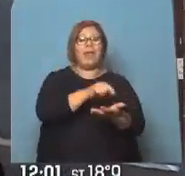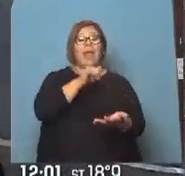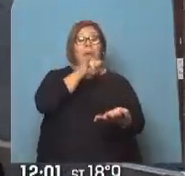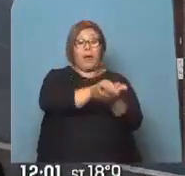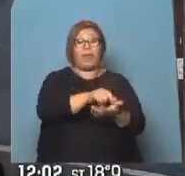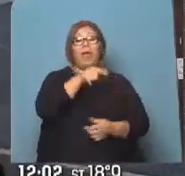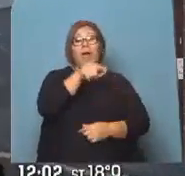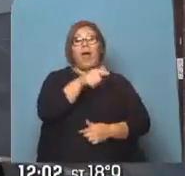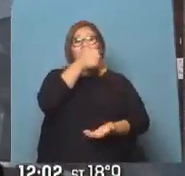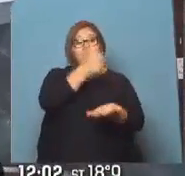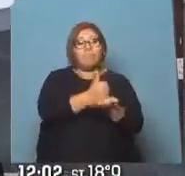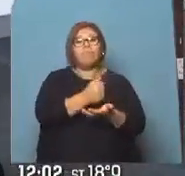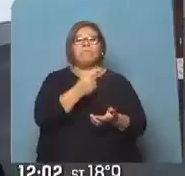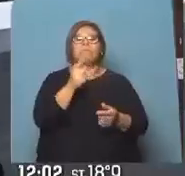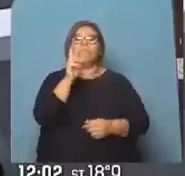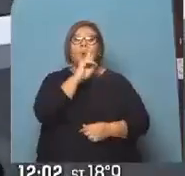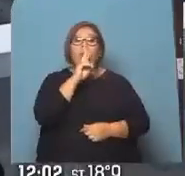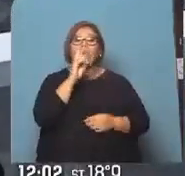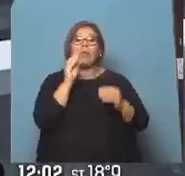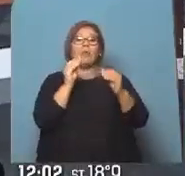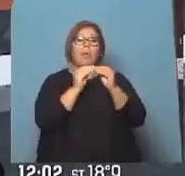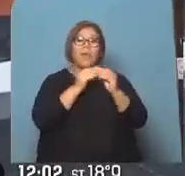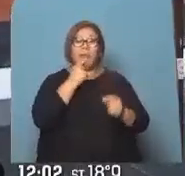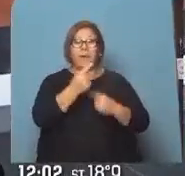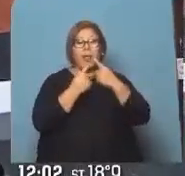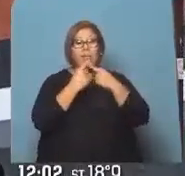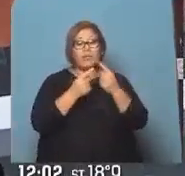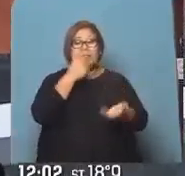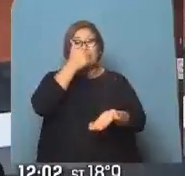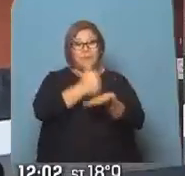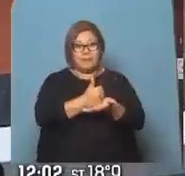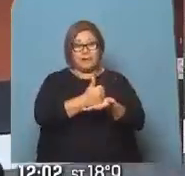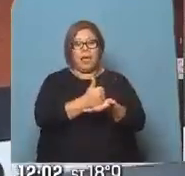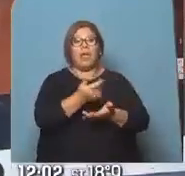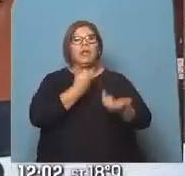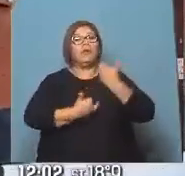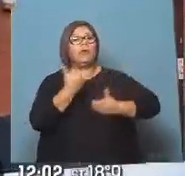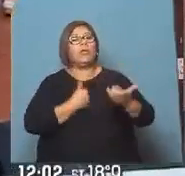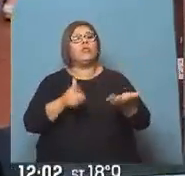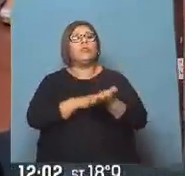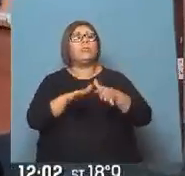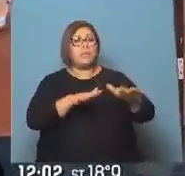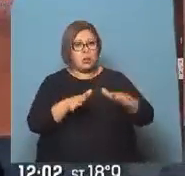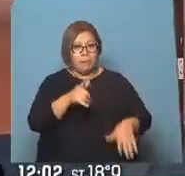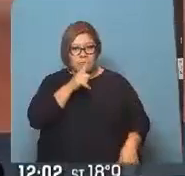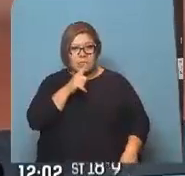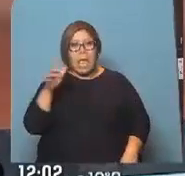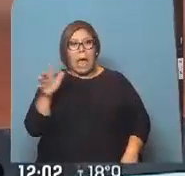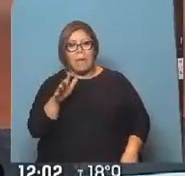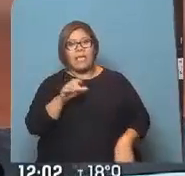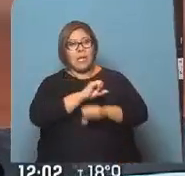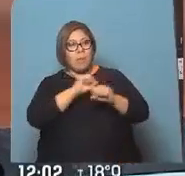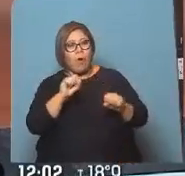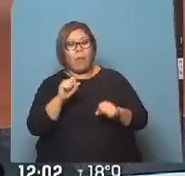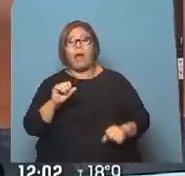amenaza de bombas silvia te escuchamos adelante contanos cómo está la situación qué tal muy buenas tardes para todos así es en realidad no una amenaza